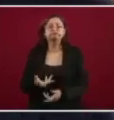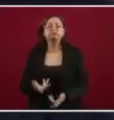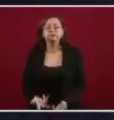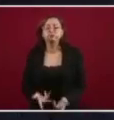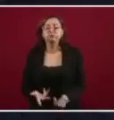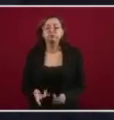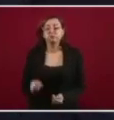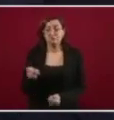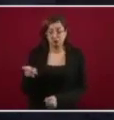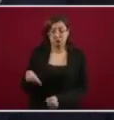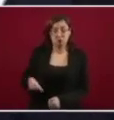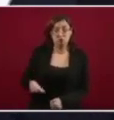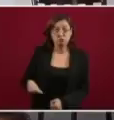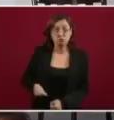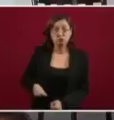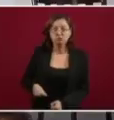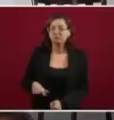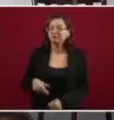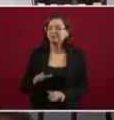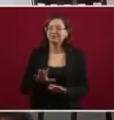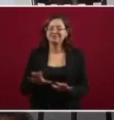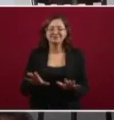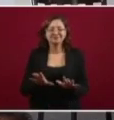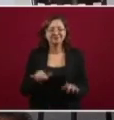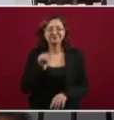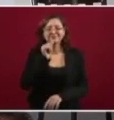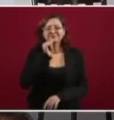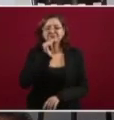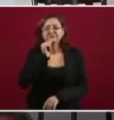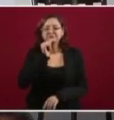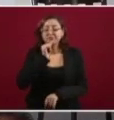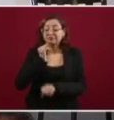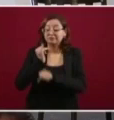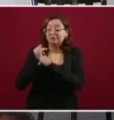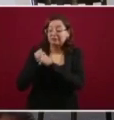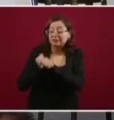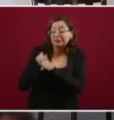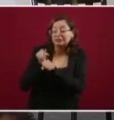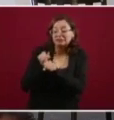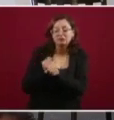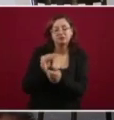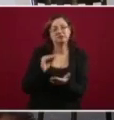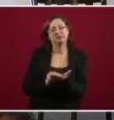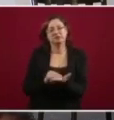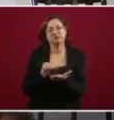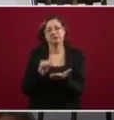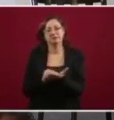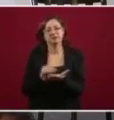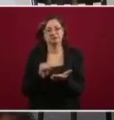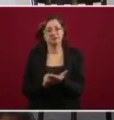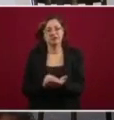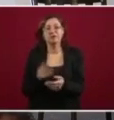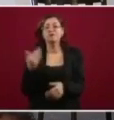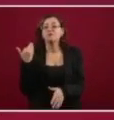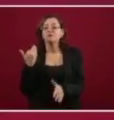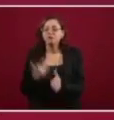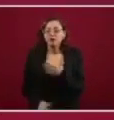ninguna información, puesto que en este momento no hay